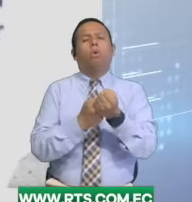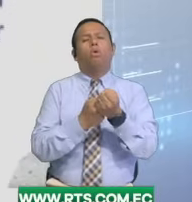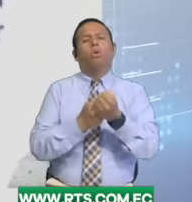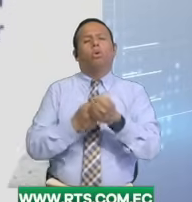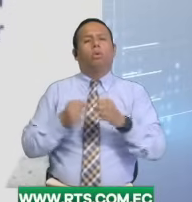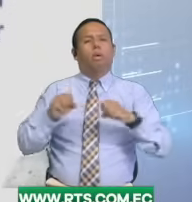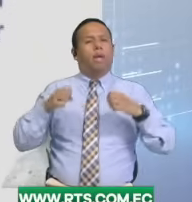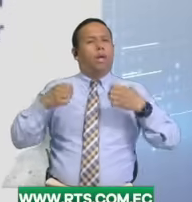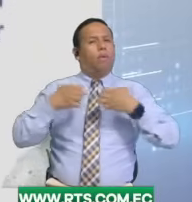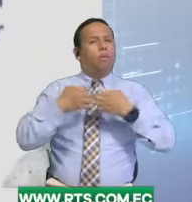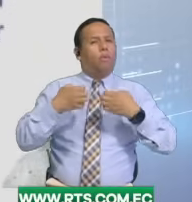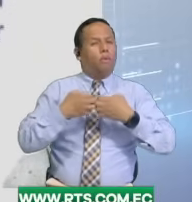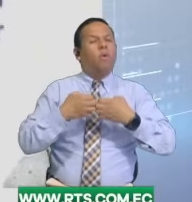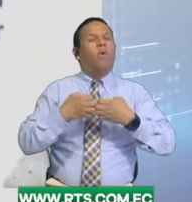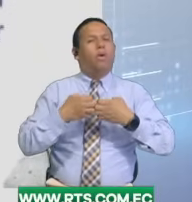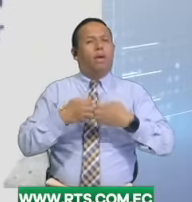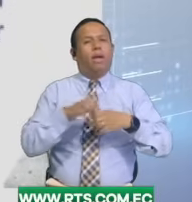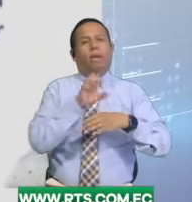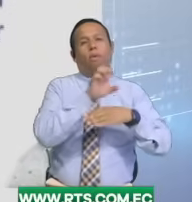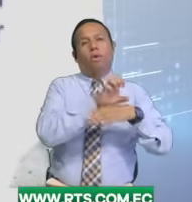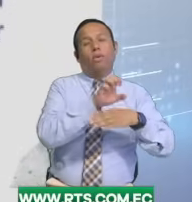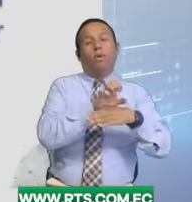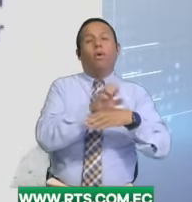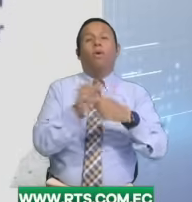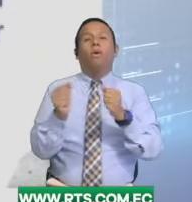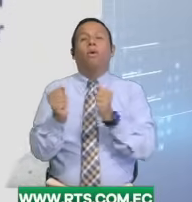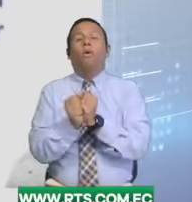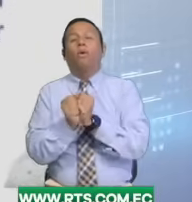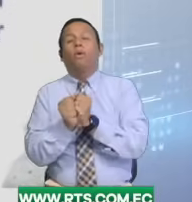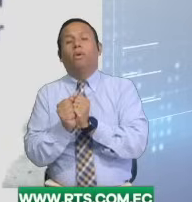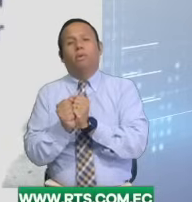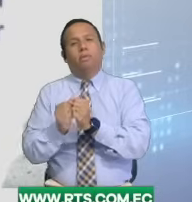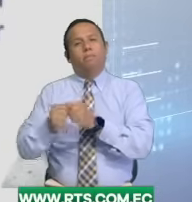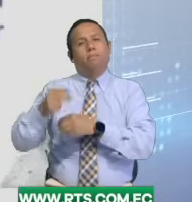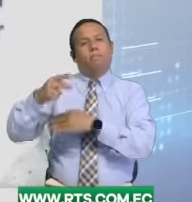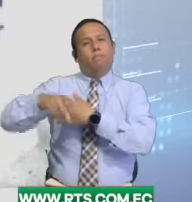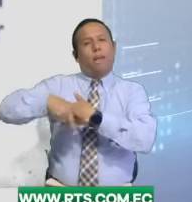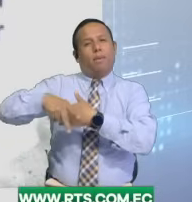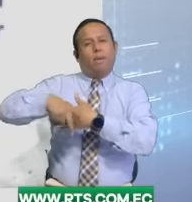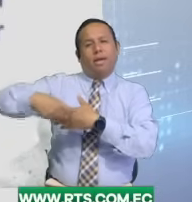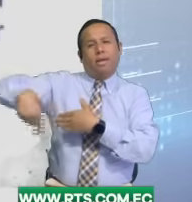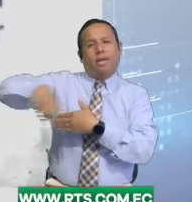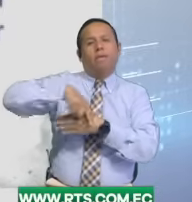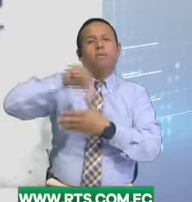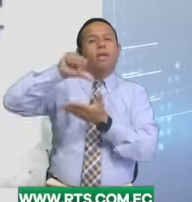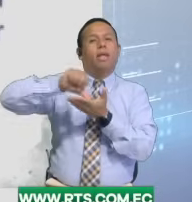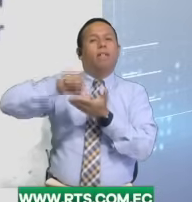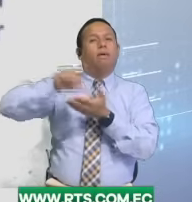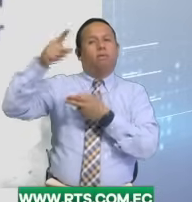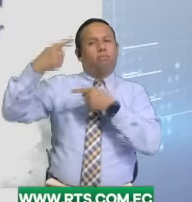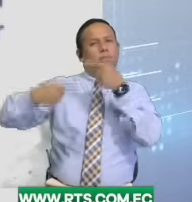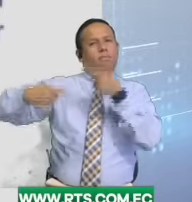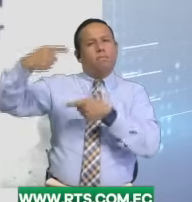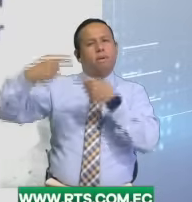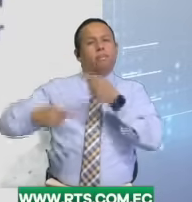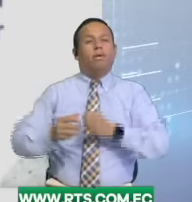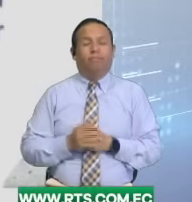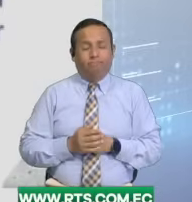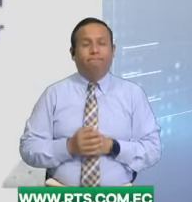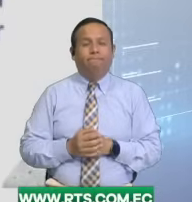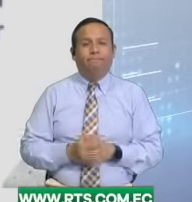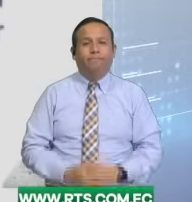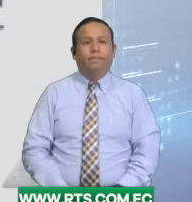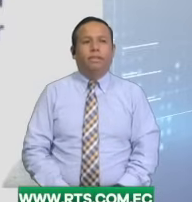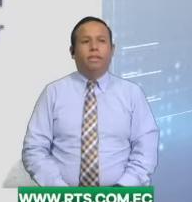propósito del partido que se disputará entre Ecuador y Paraguay en la ciudad capital.